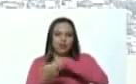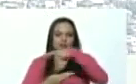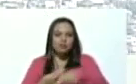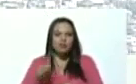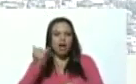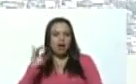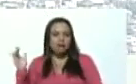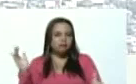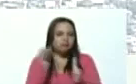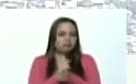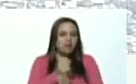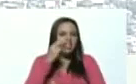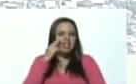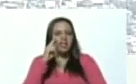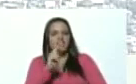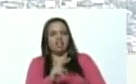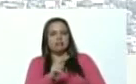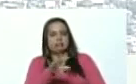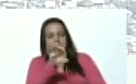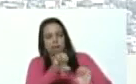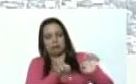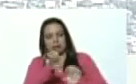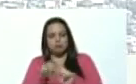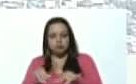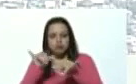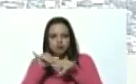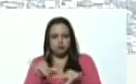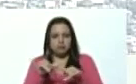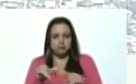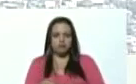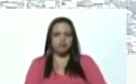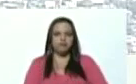capaz de ver con ojo crítico y con